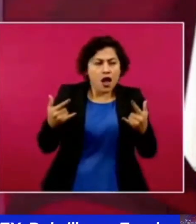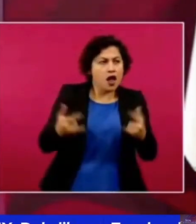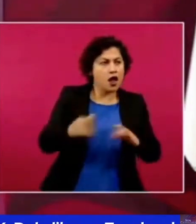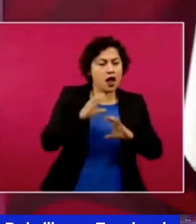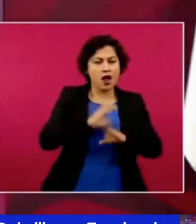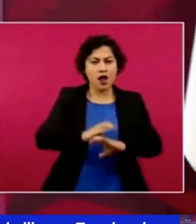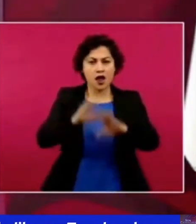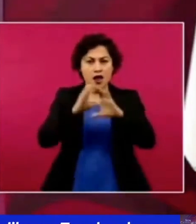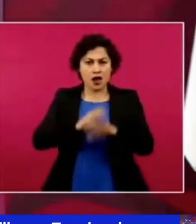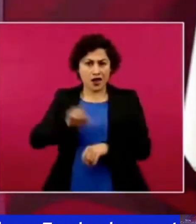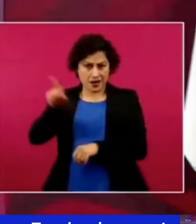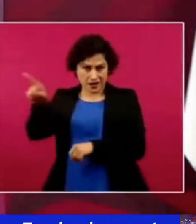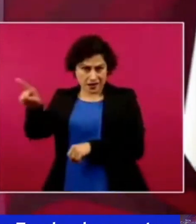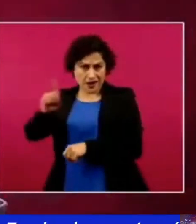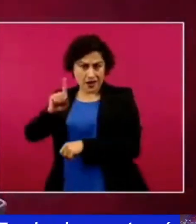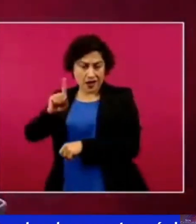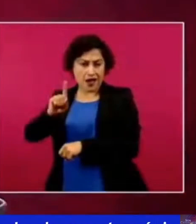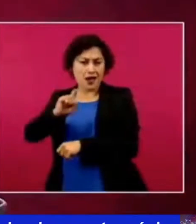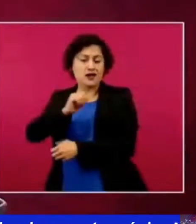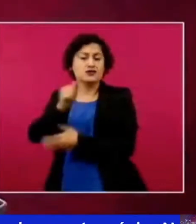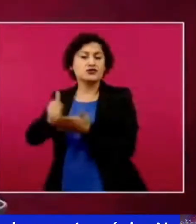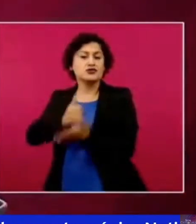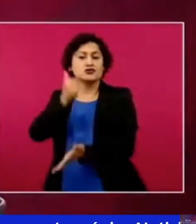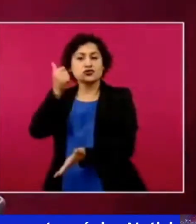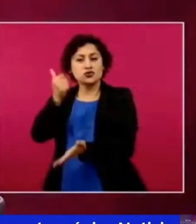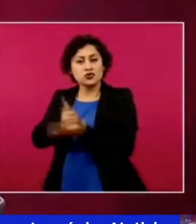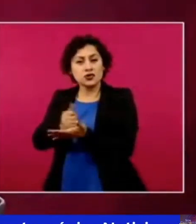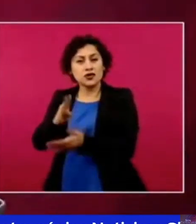Y en Barcelona,